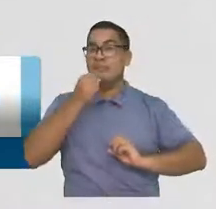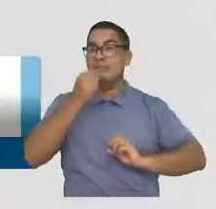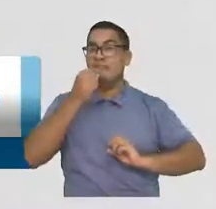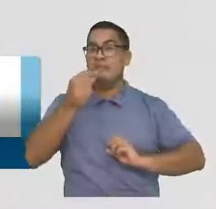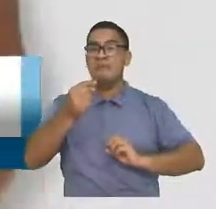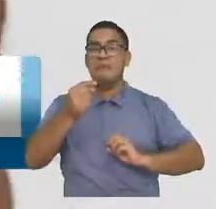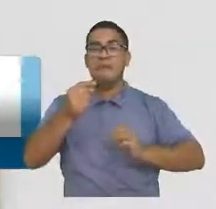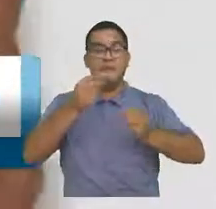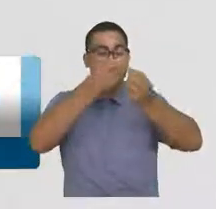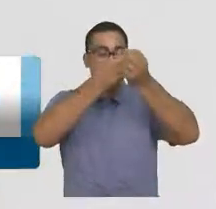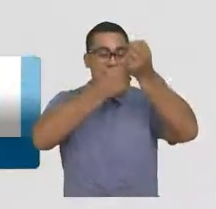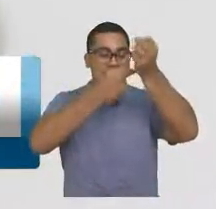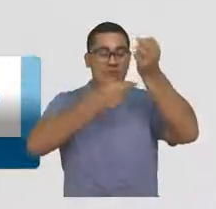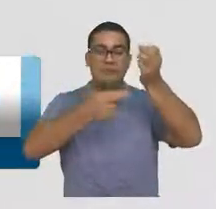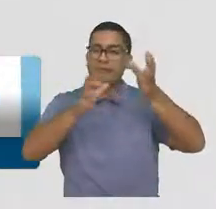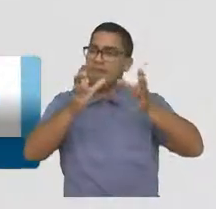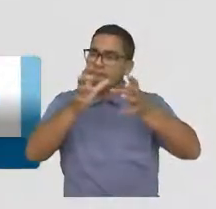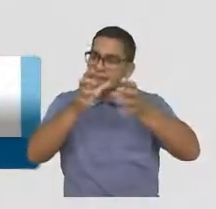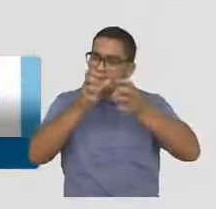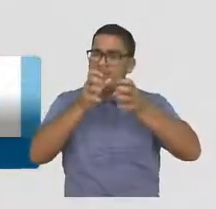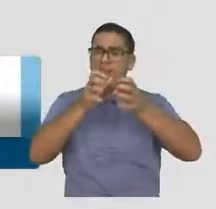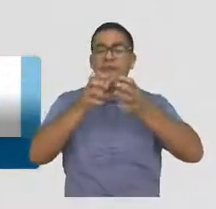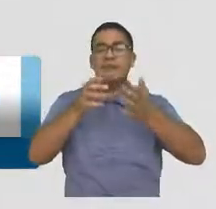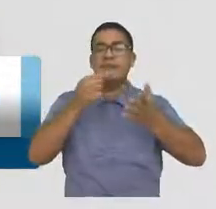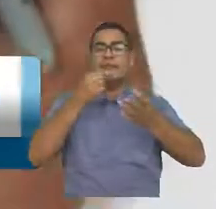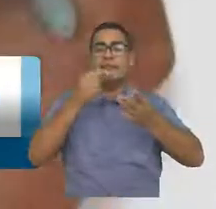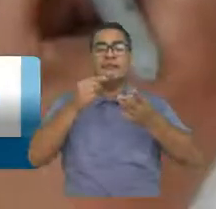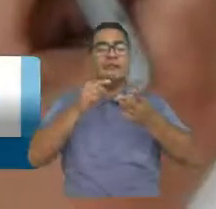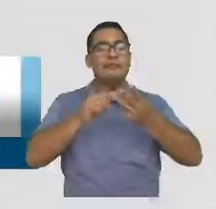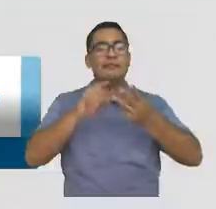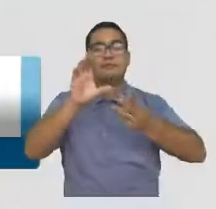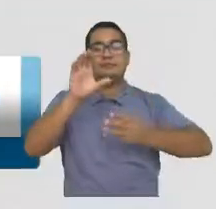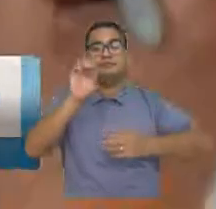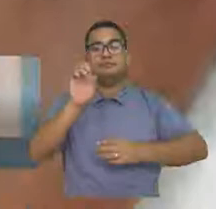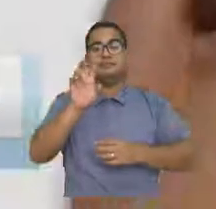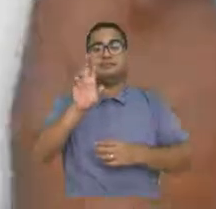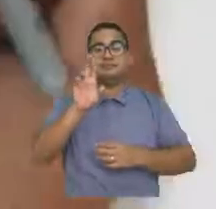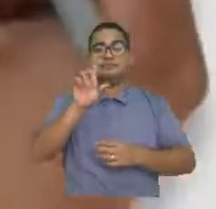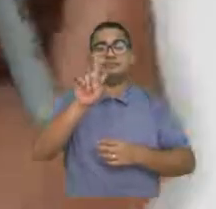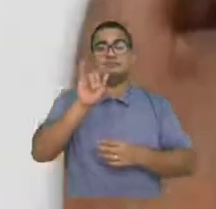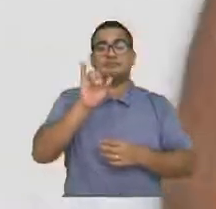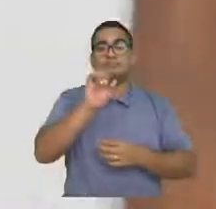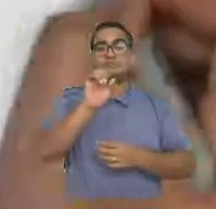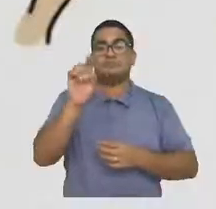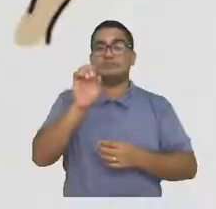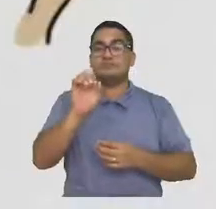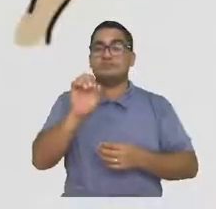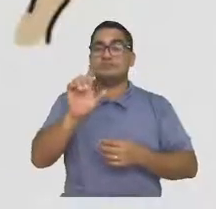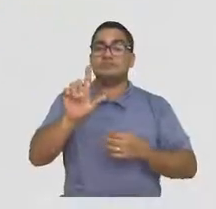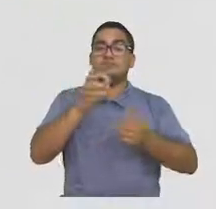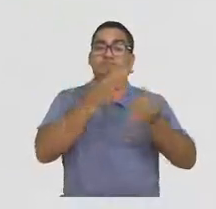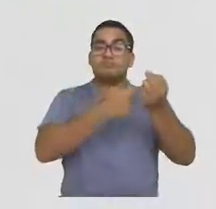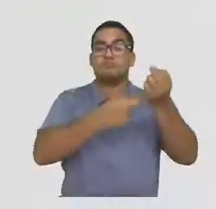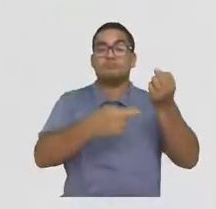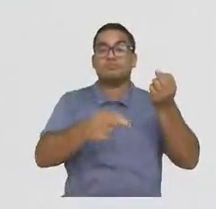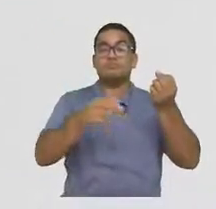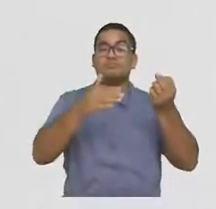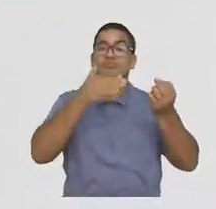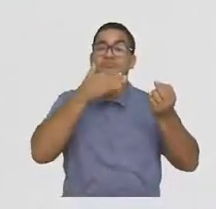vasos sanguíneos se contraen. El cortisol suelta glucosa en la sangre, y si eso